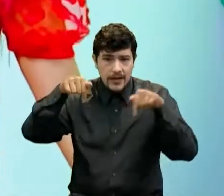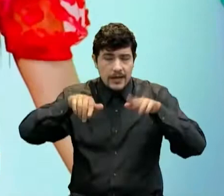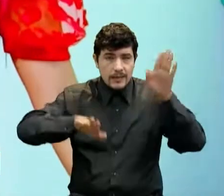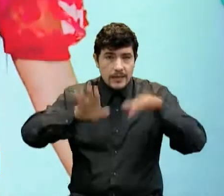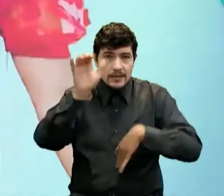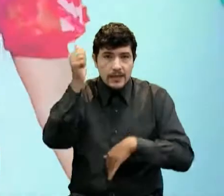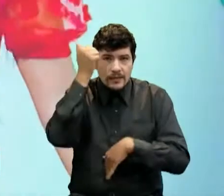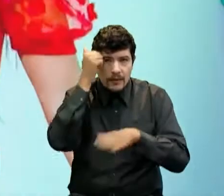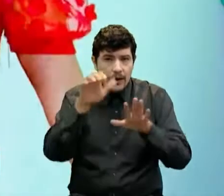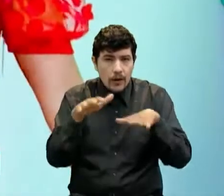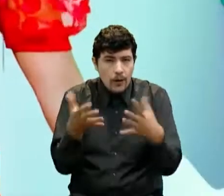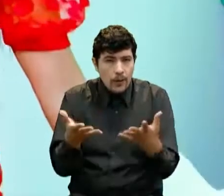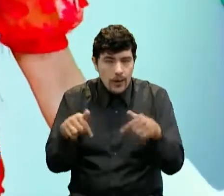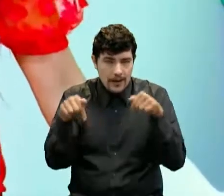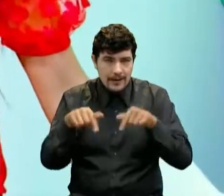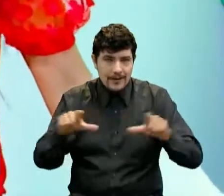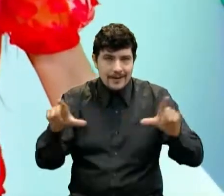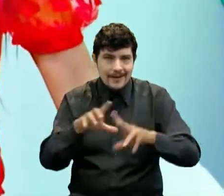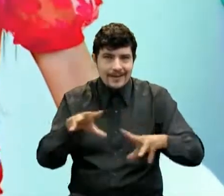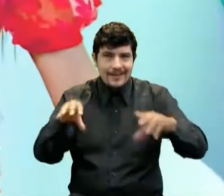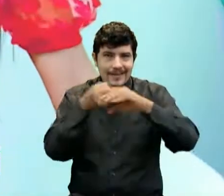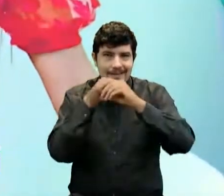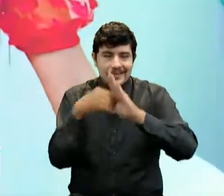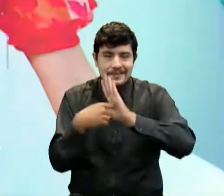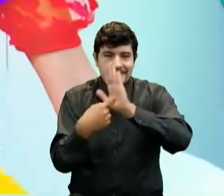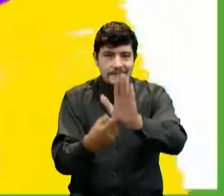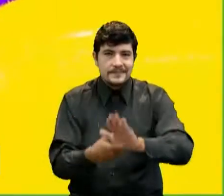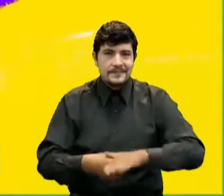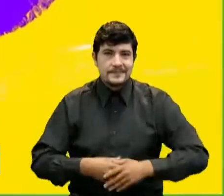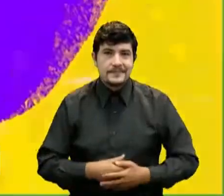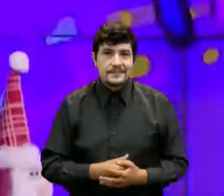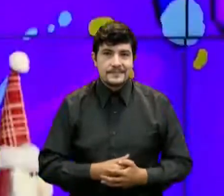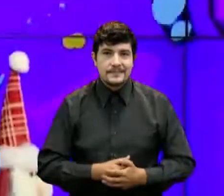Profe a través de la pantalla del Canal Tro.